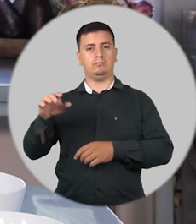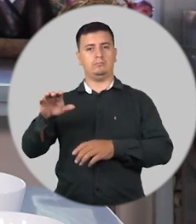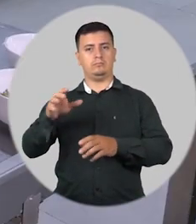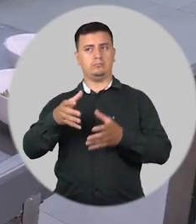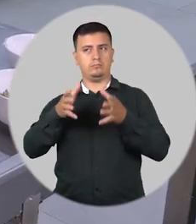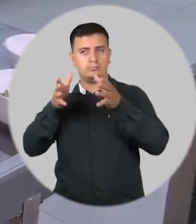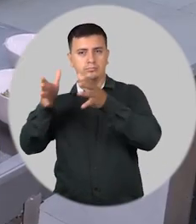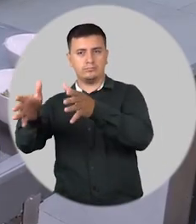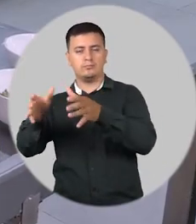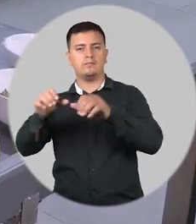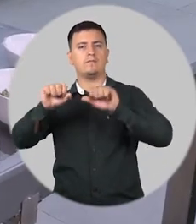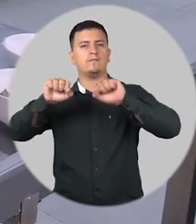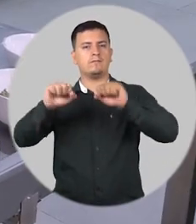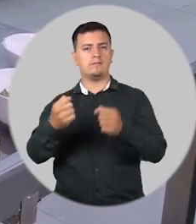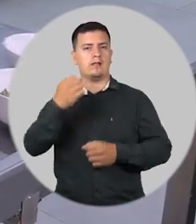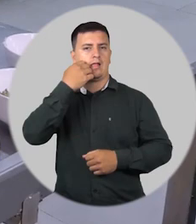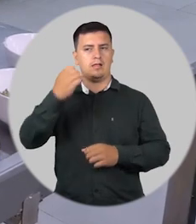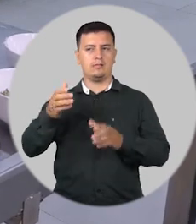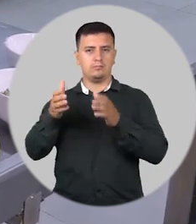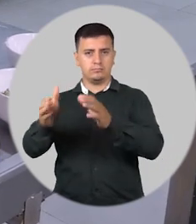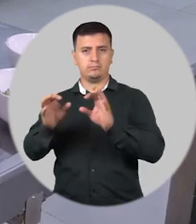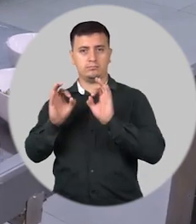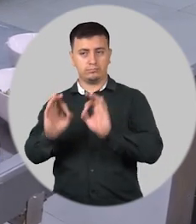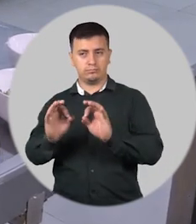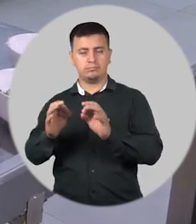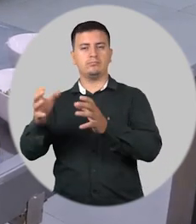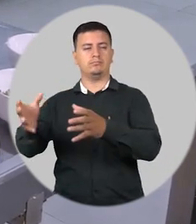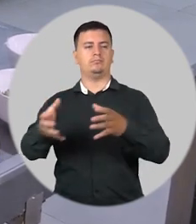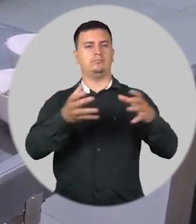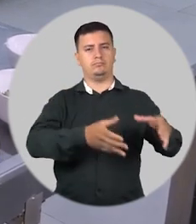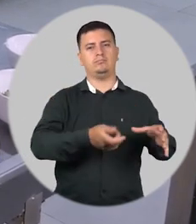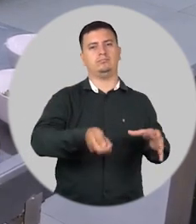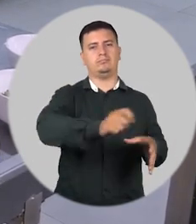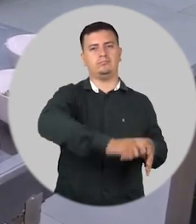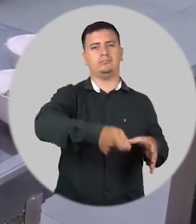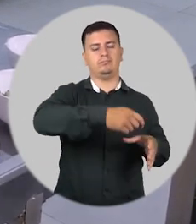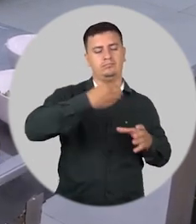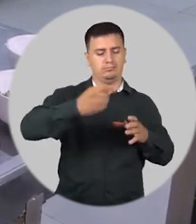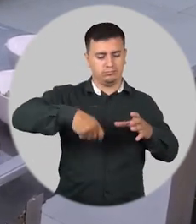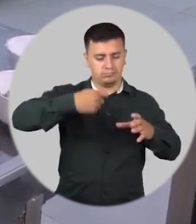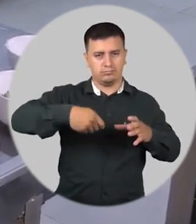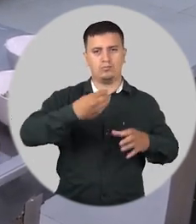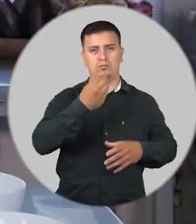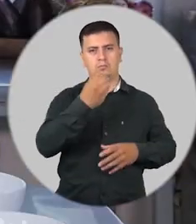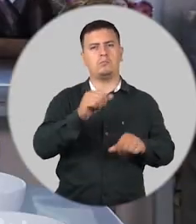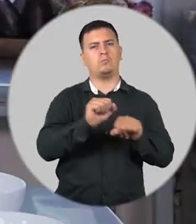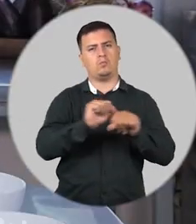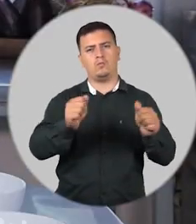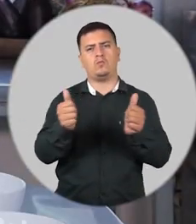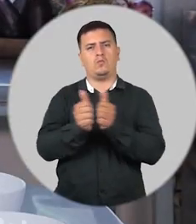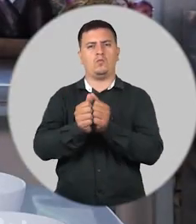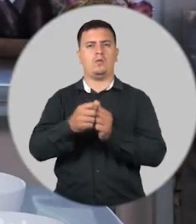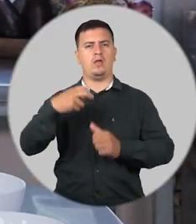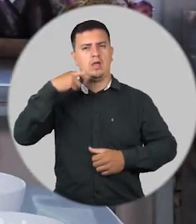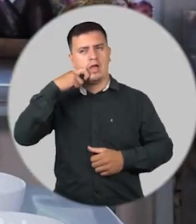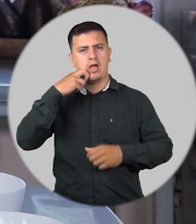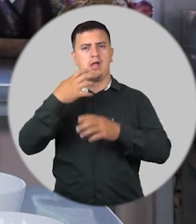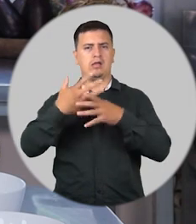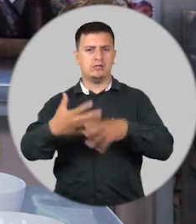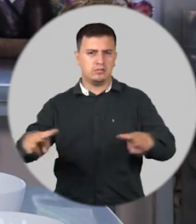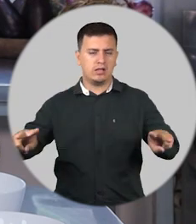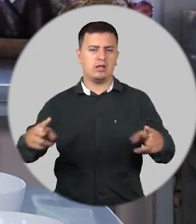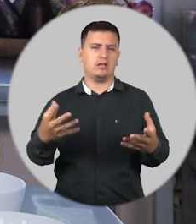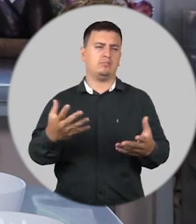que acompañe perfectamente a lo que es carne, asado. Carne a la parrilla, le